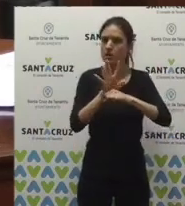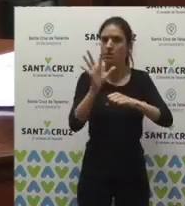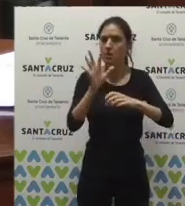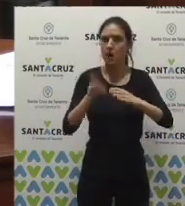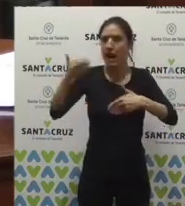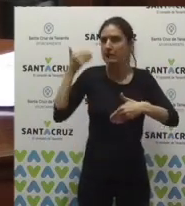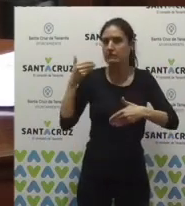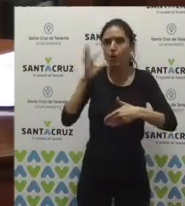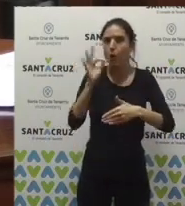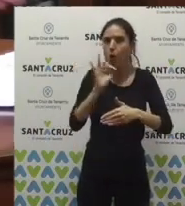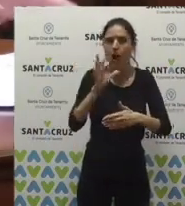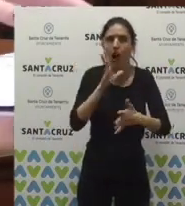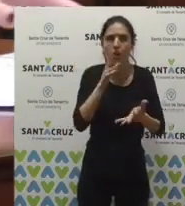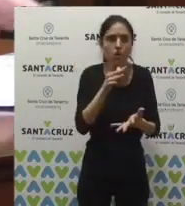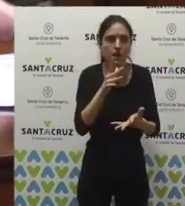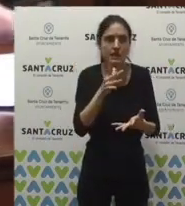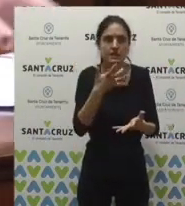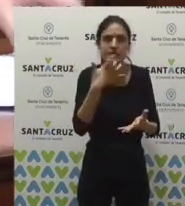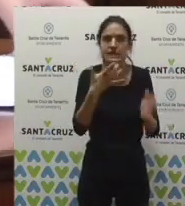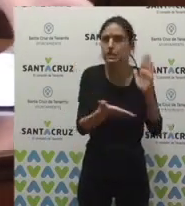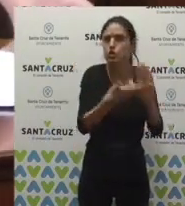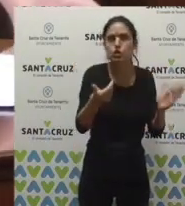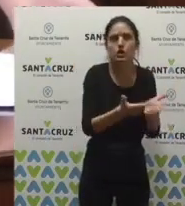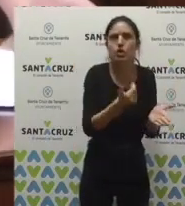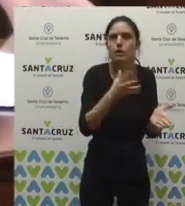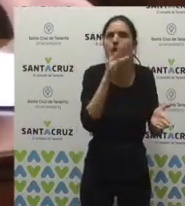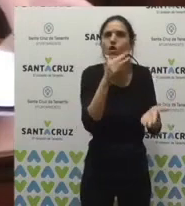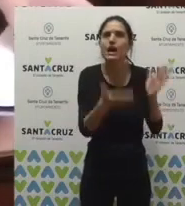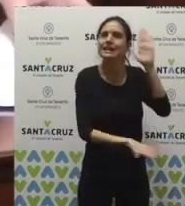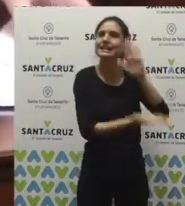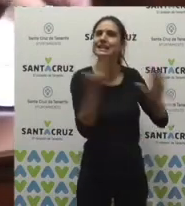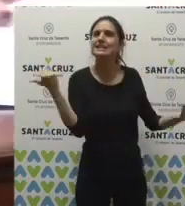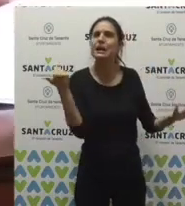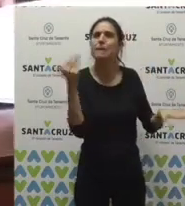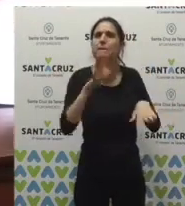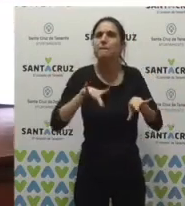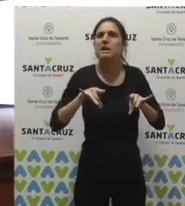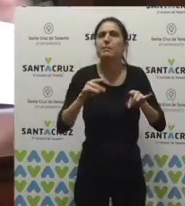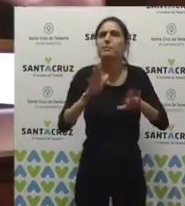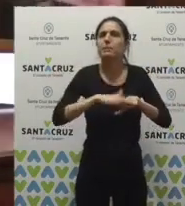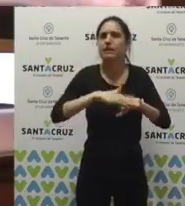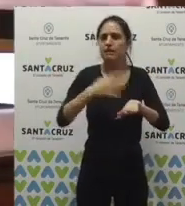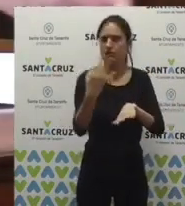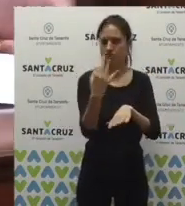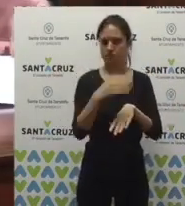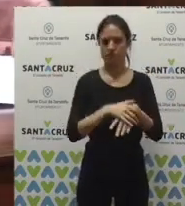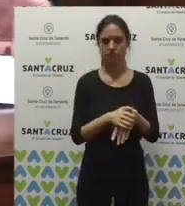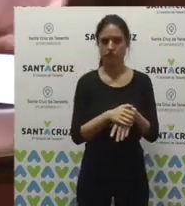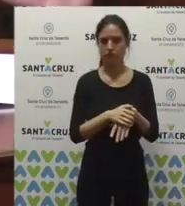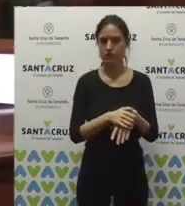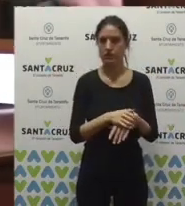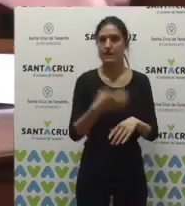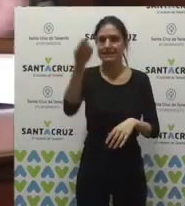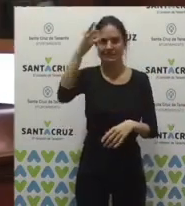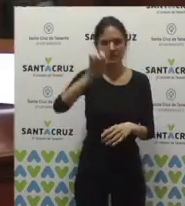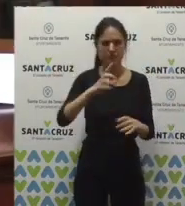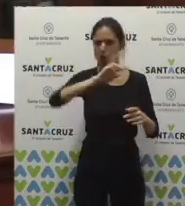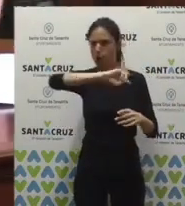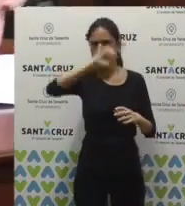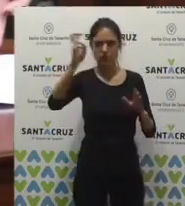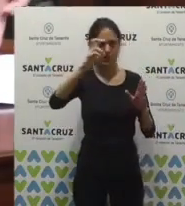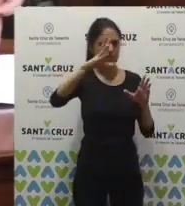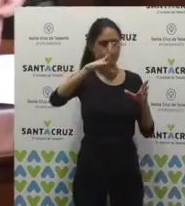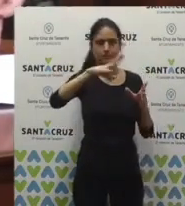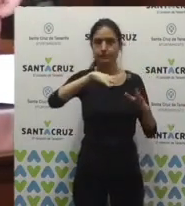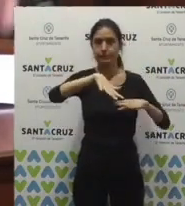es decir es un canon que ya estaba eliminado hay muchísimas todas las que son de régimen interior pues en